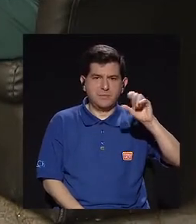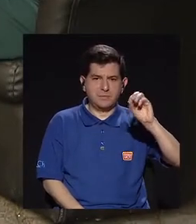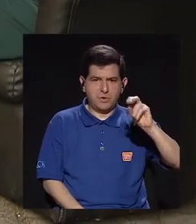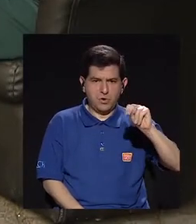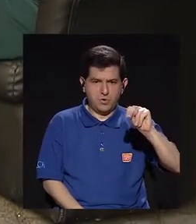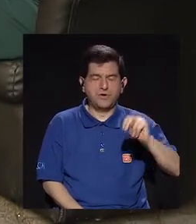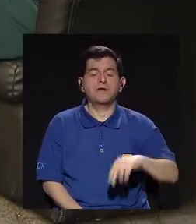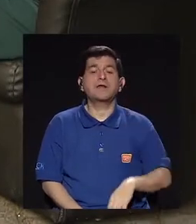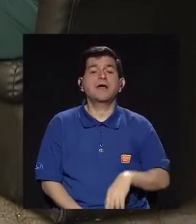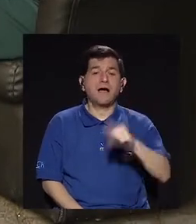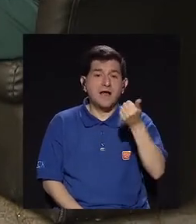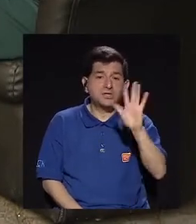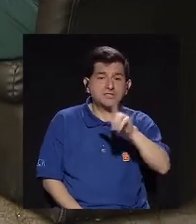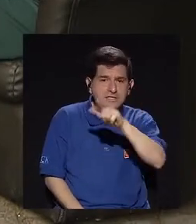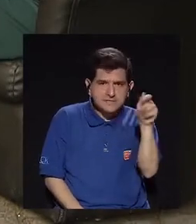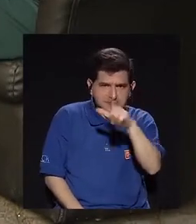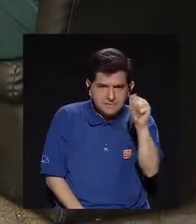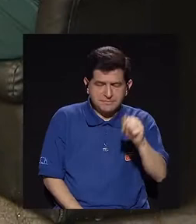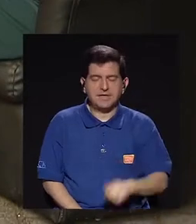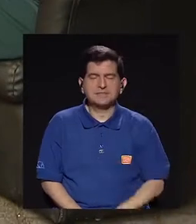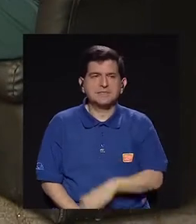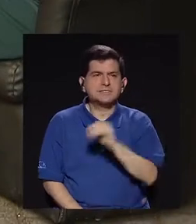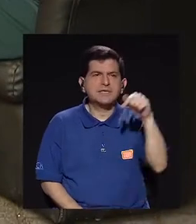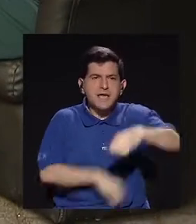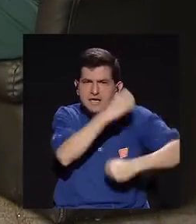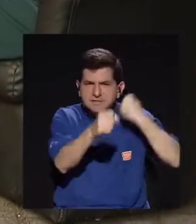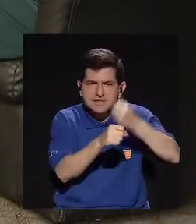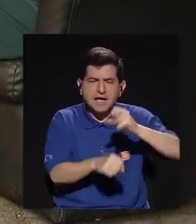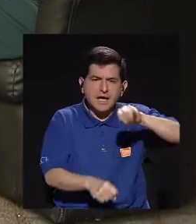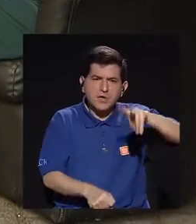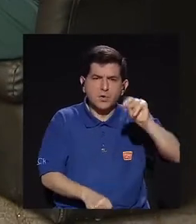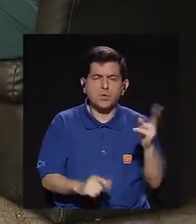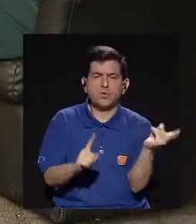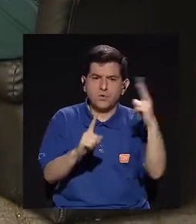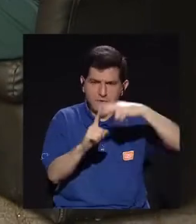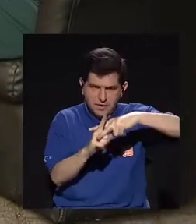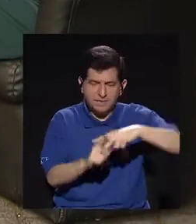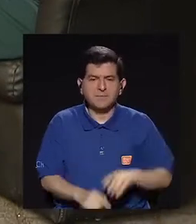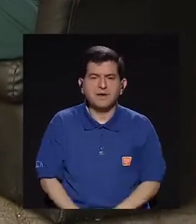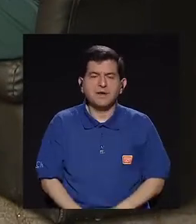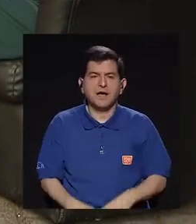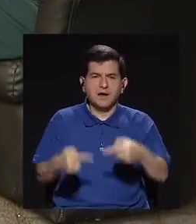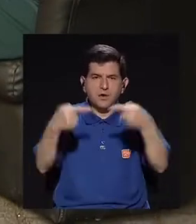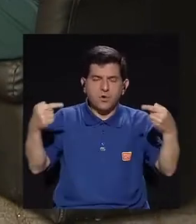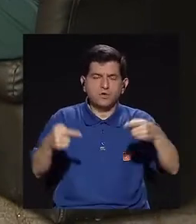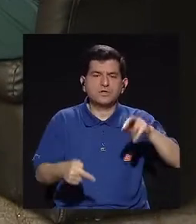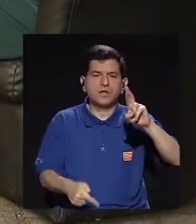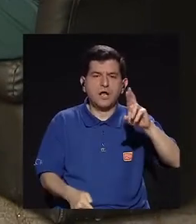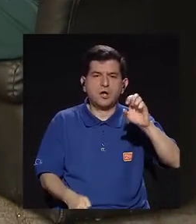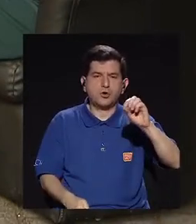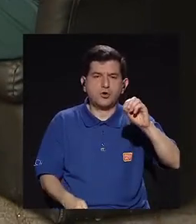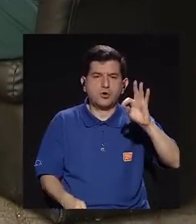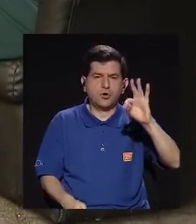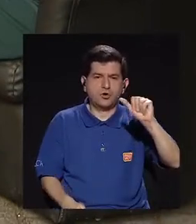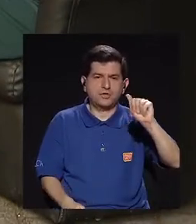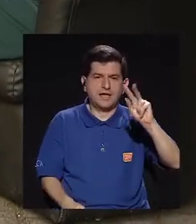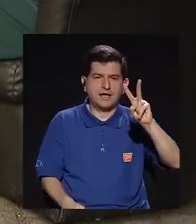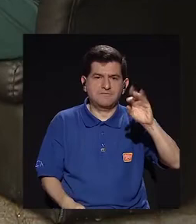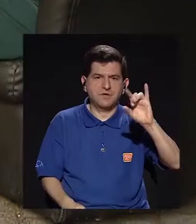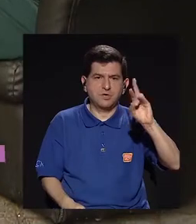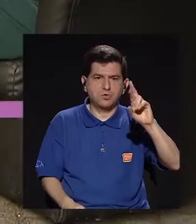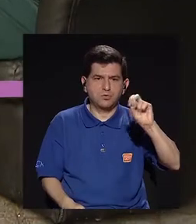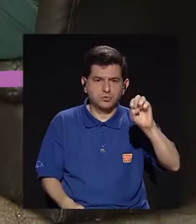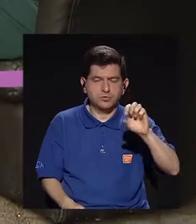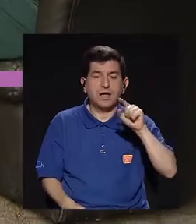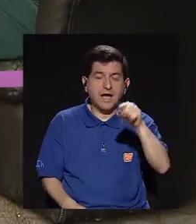Y a partir de este año, justo en junio, vamos a empezar la aplicación de la vacuna contra rotavirus, que es para prevenir